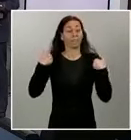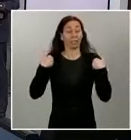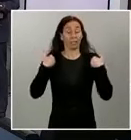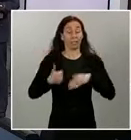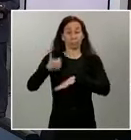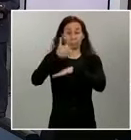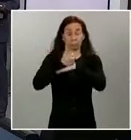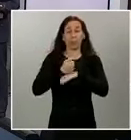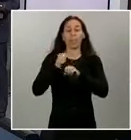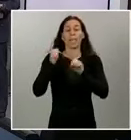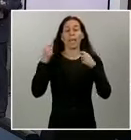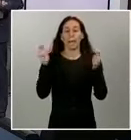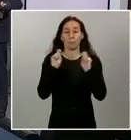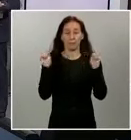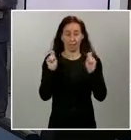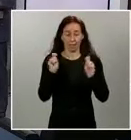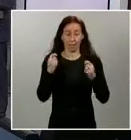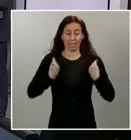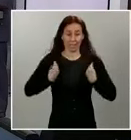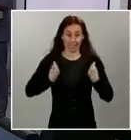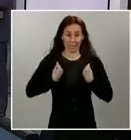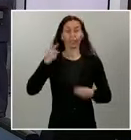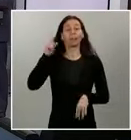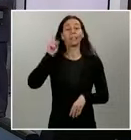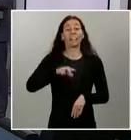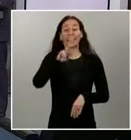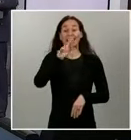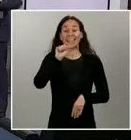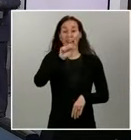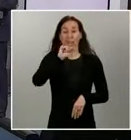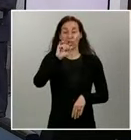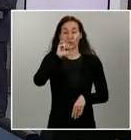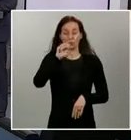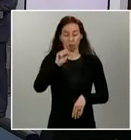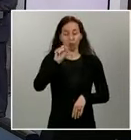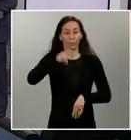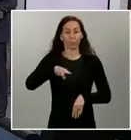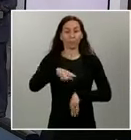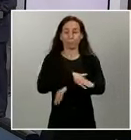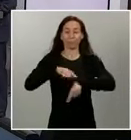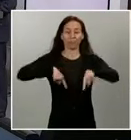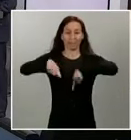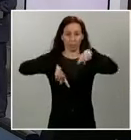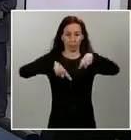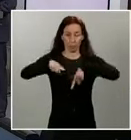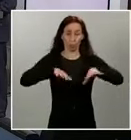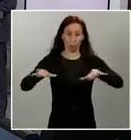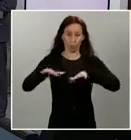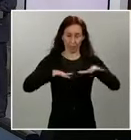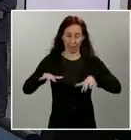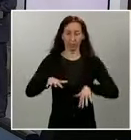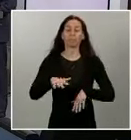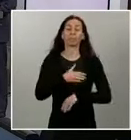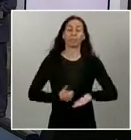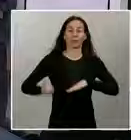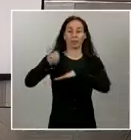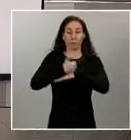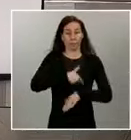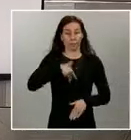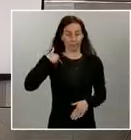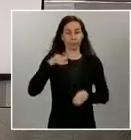Sanitarias. María José Rayo, la secretaria general de Transportes y Movilidad. El general y jefe del Estado Mayor de la Defensa, Miguel